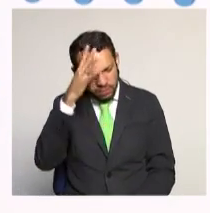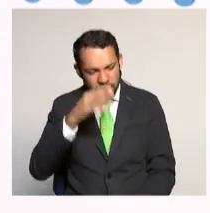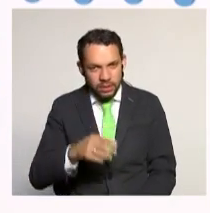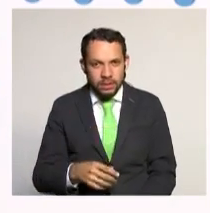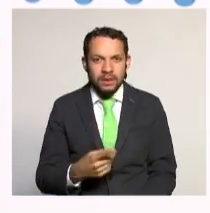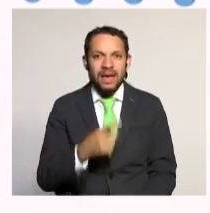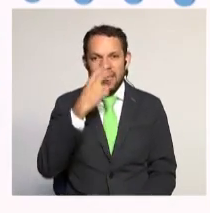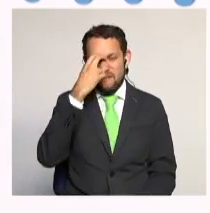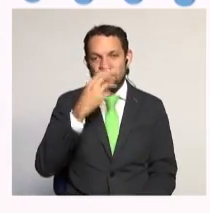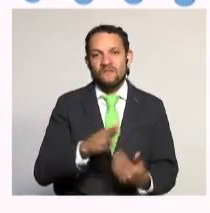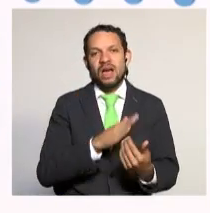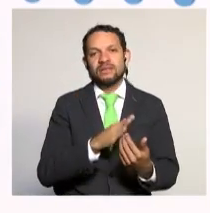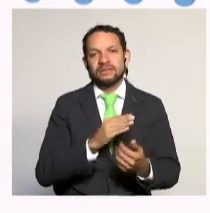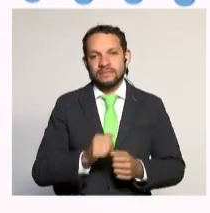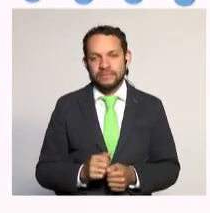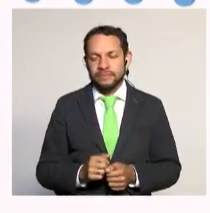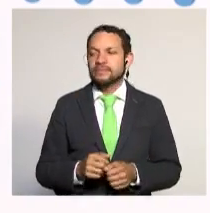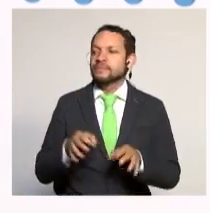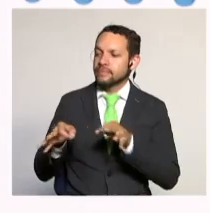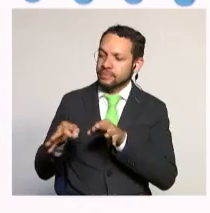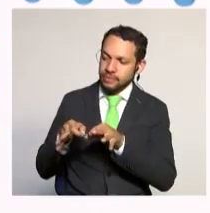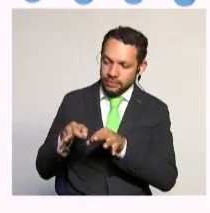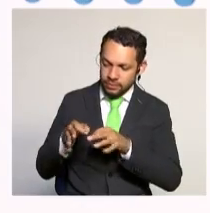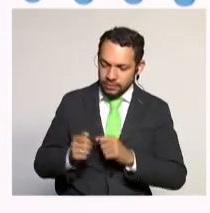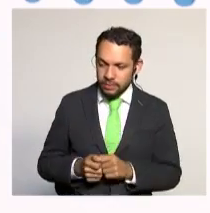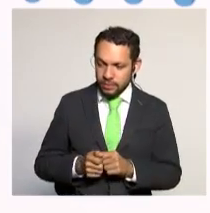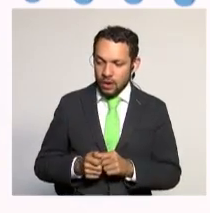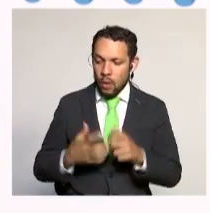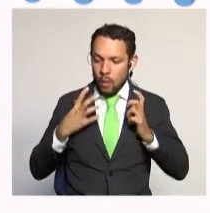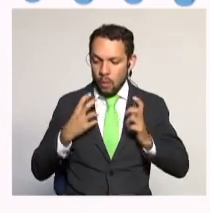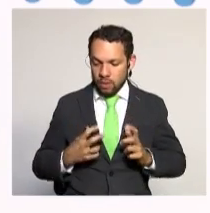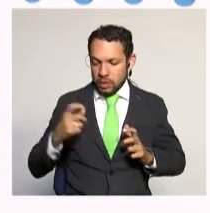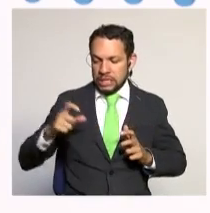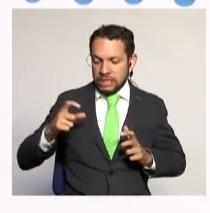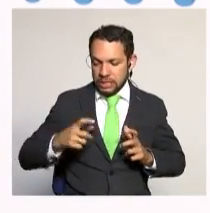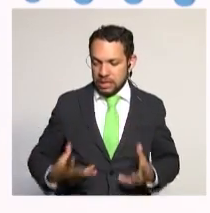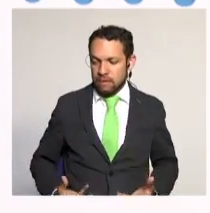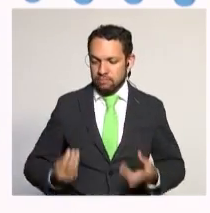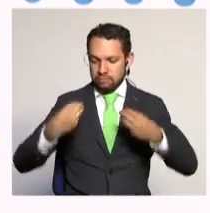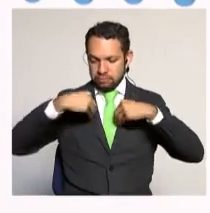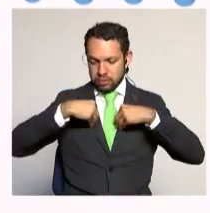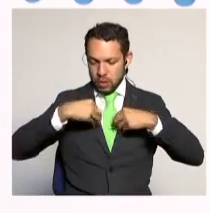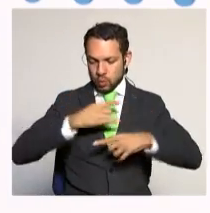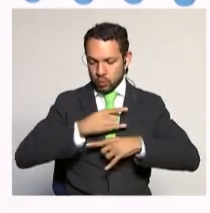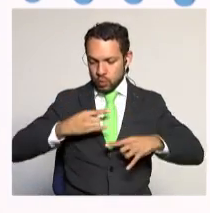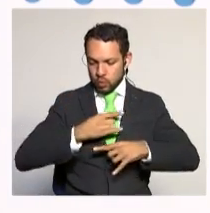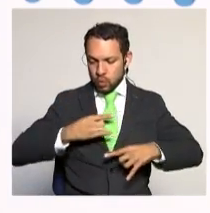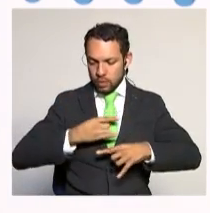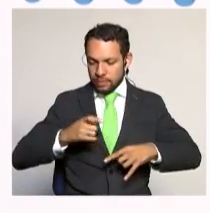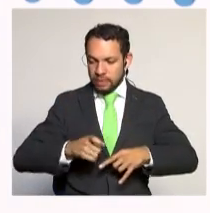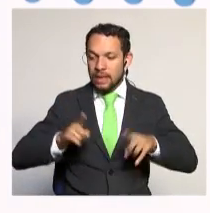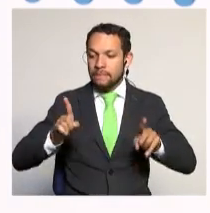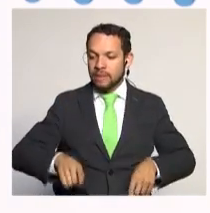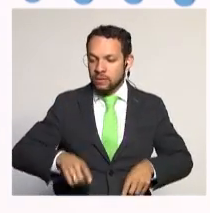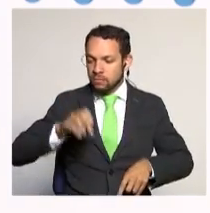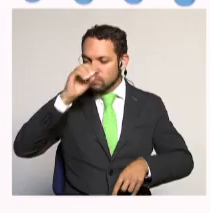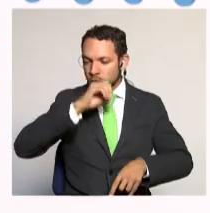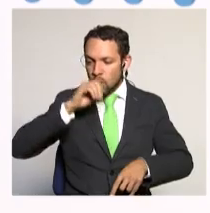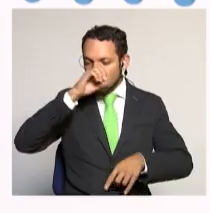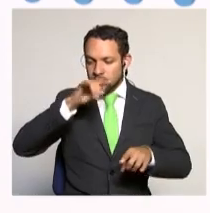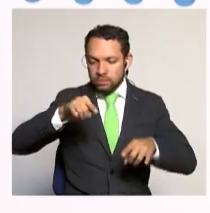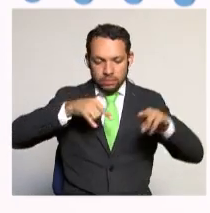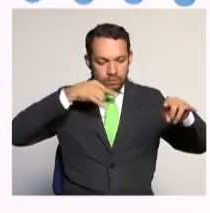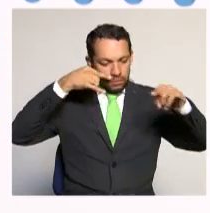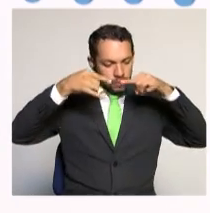recorderis importante. Nuestro cuerpo necesita nutrientes. Fuera de eso necesita algo que está muy en el medio, que es el oxígeno.